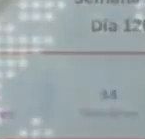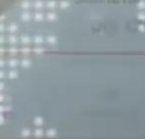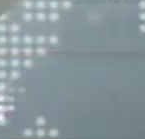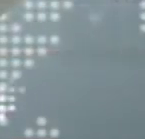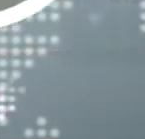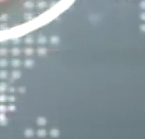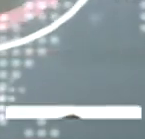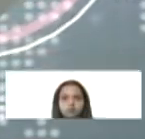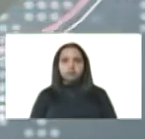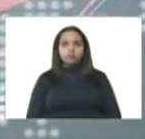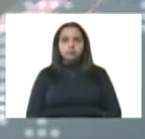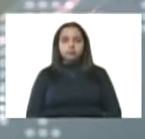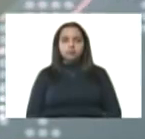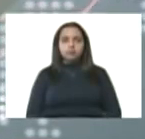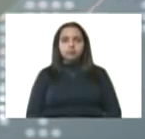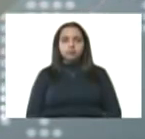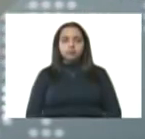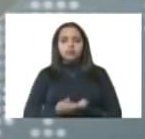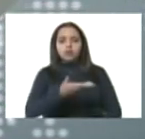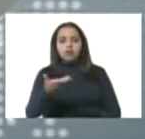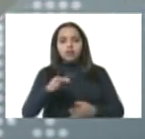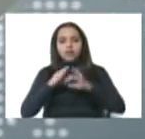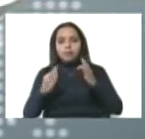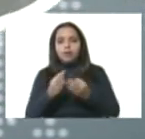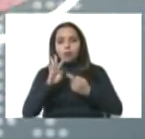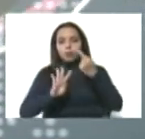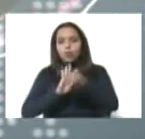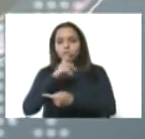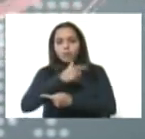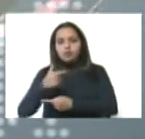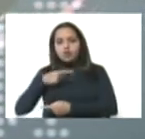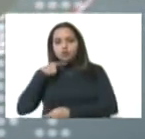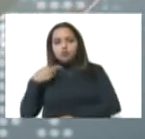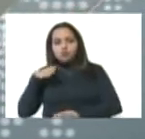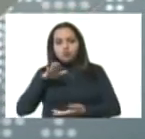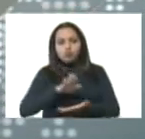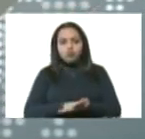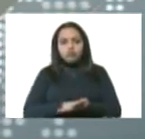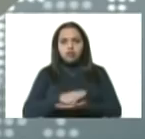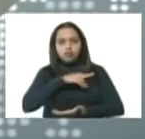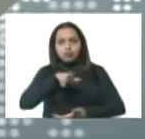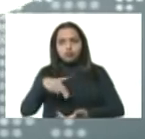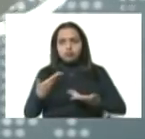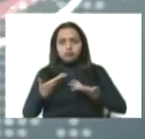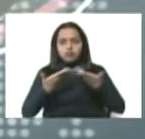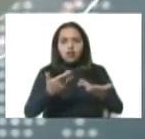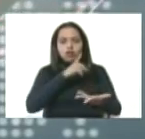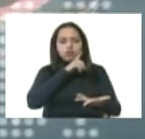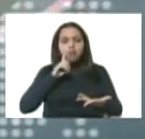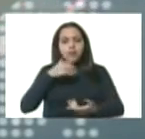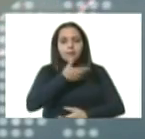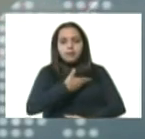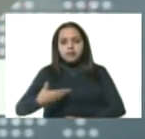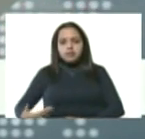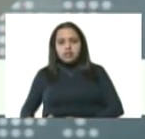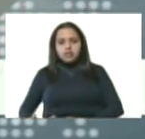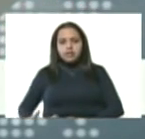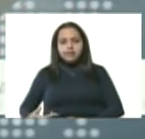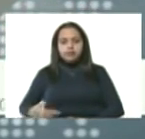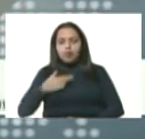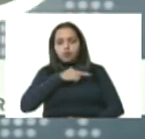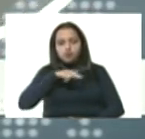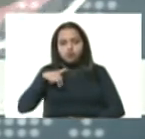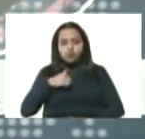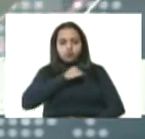Colombia. A sus familiares, a sus amigos, a sus deudos, a todos transmitimos, en nombre de nuestro presidente, las